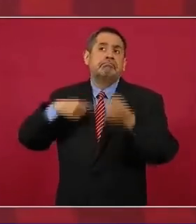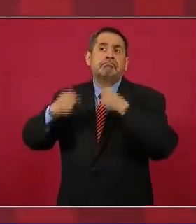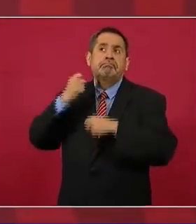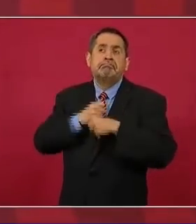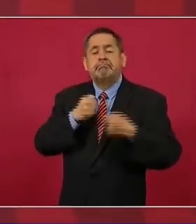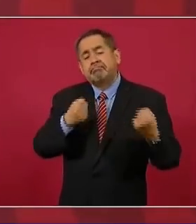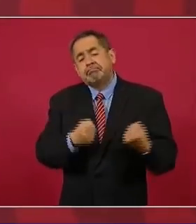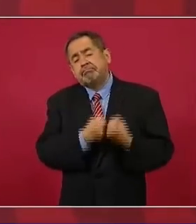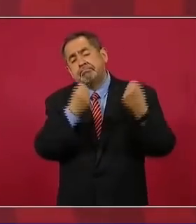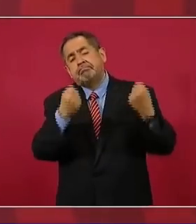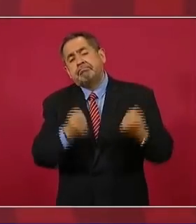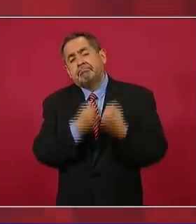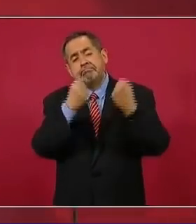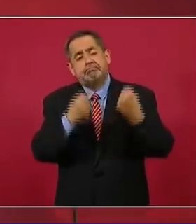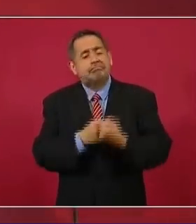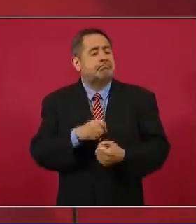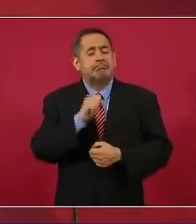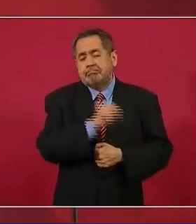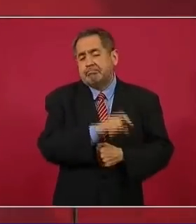desde hace mucho tiempo.